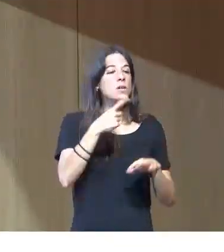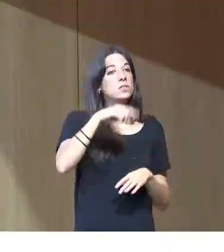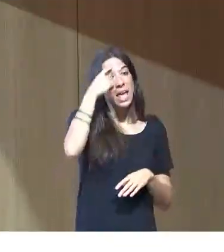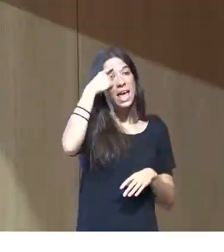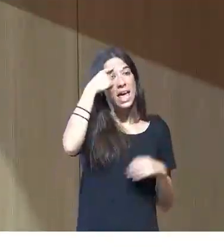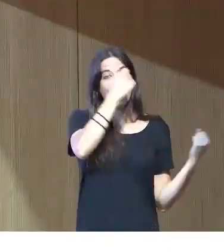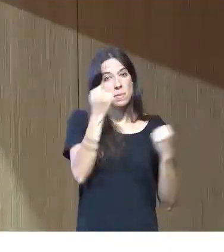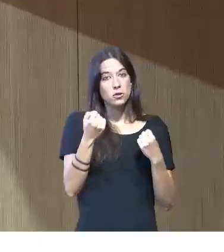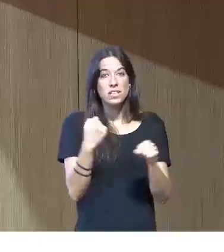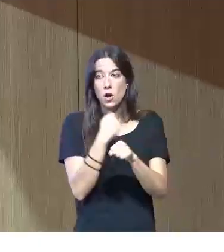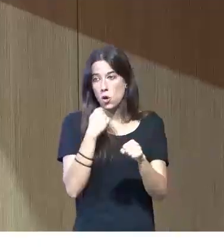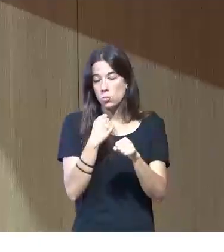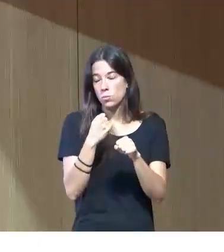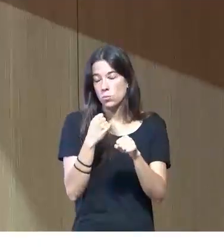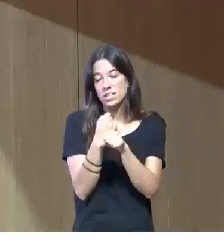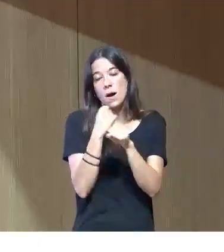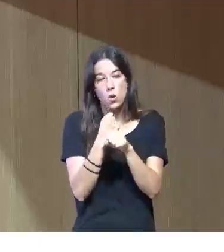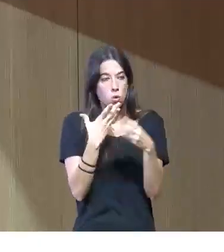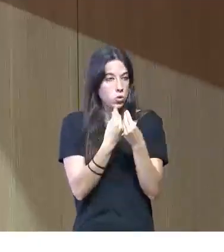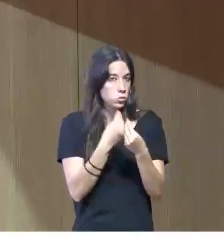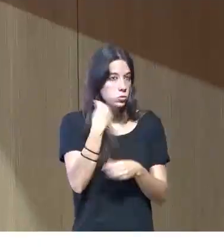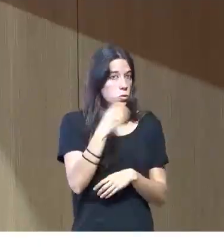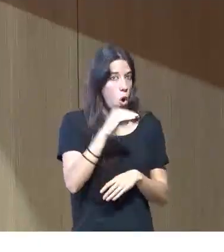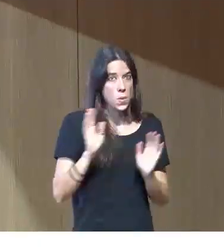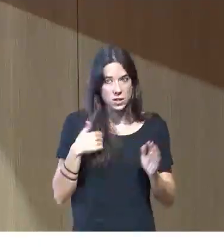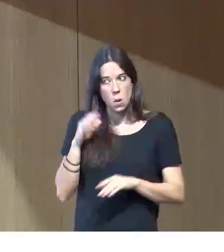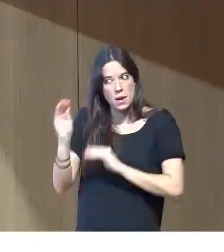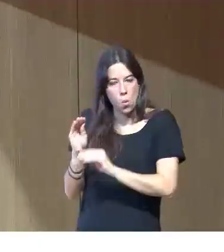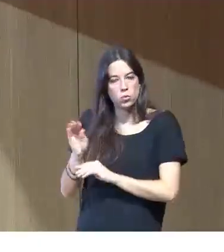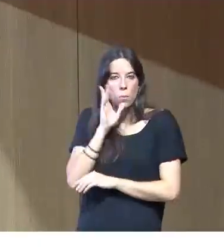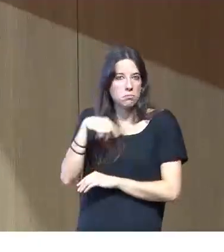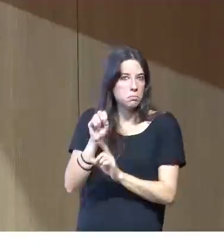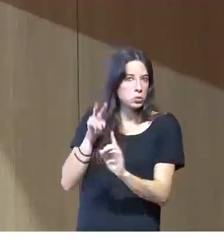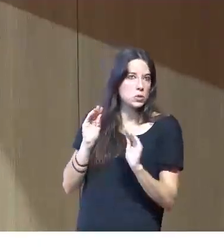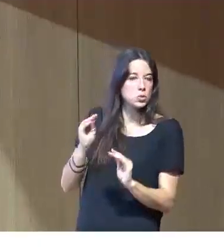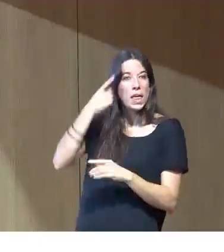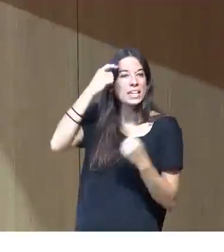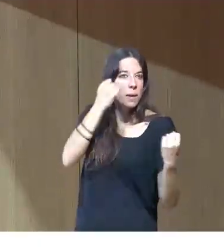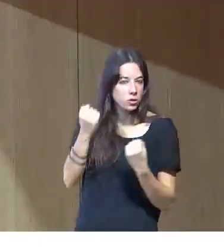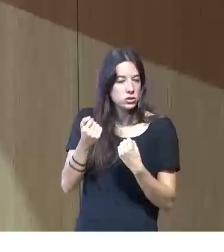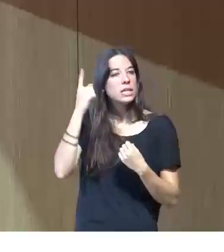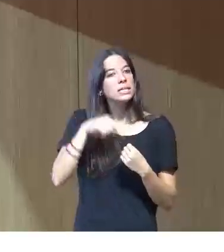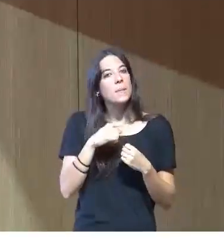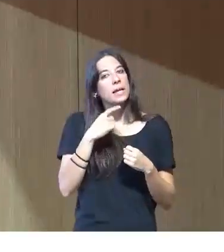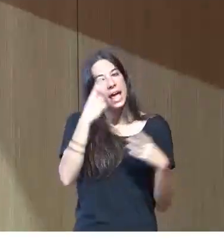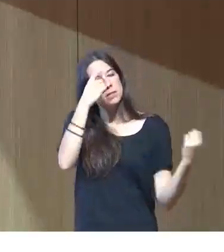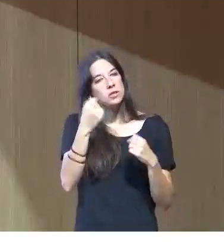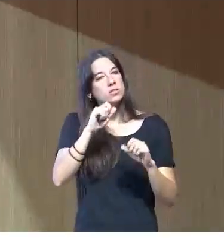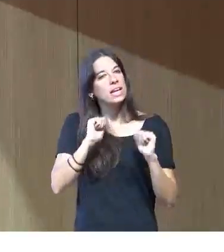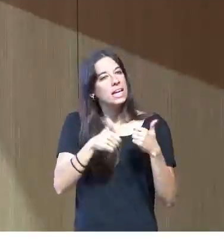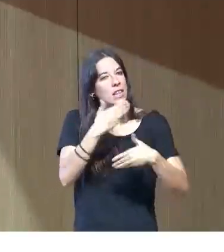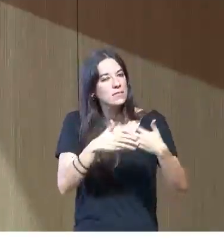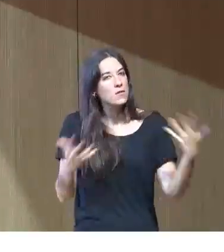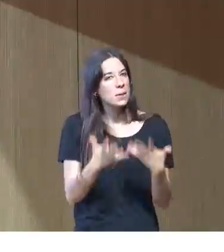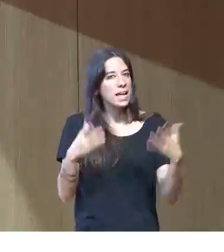más o menos en trabajos con jóvenes no Y también con como expertos en iniciativas que fomentan la inclusión laboral cuál creéis